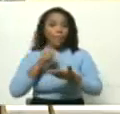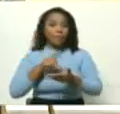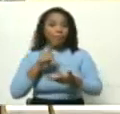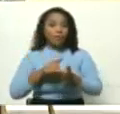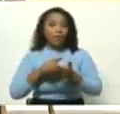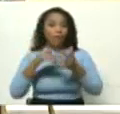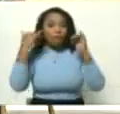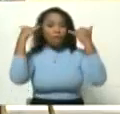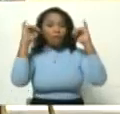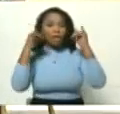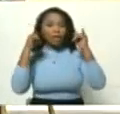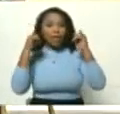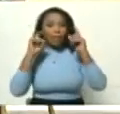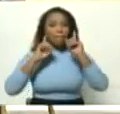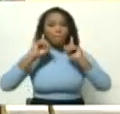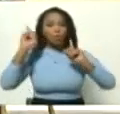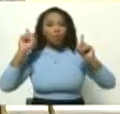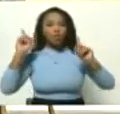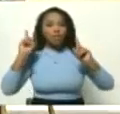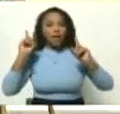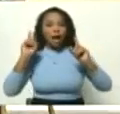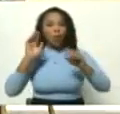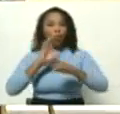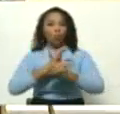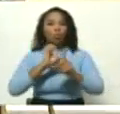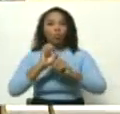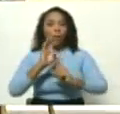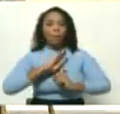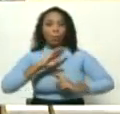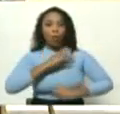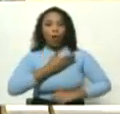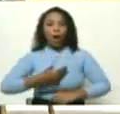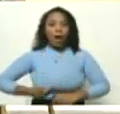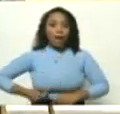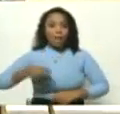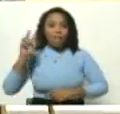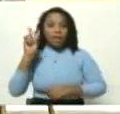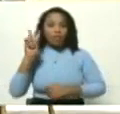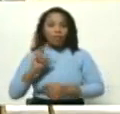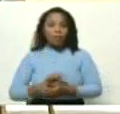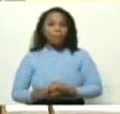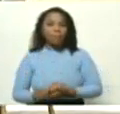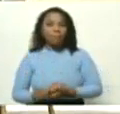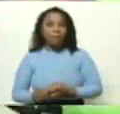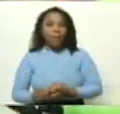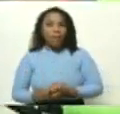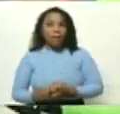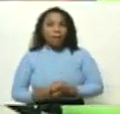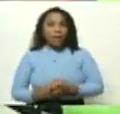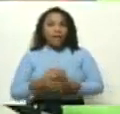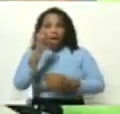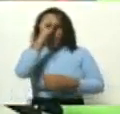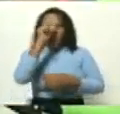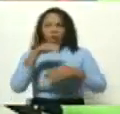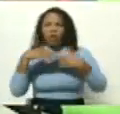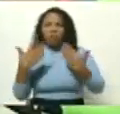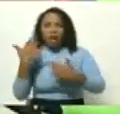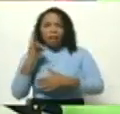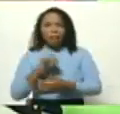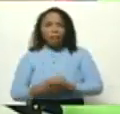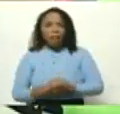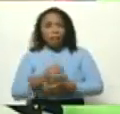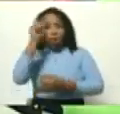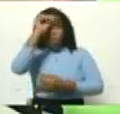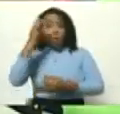en festivales de música llanera, de música criolla. Y el domingo, Nahum, ¿qué tenemos en la agenda? Bueno, el domingo vamos a